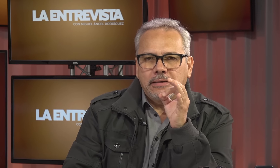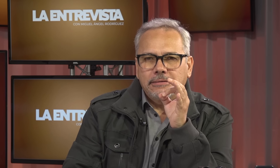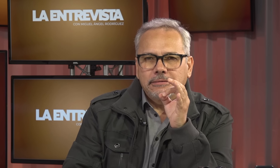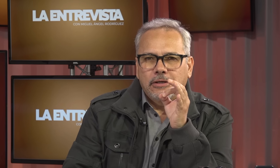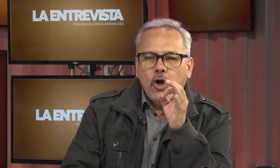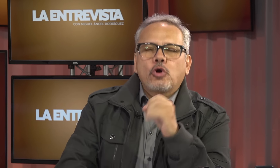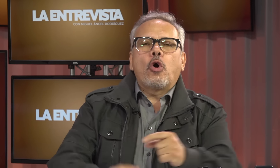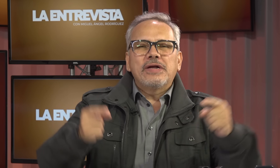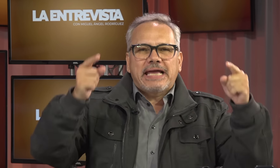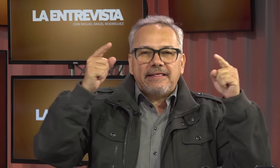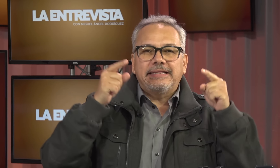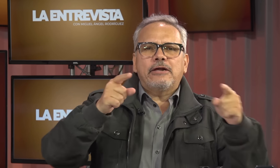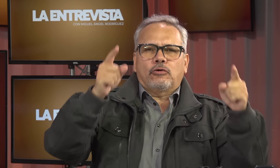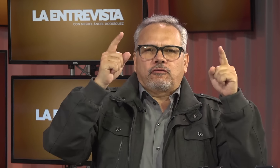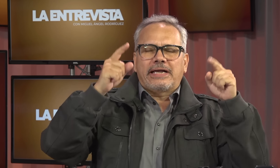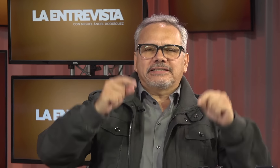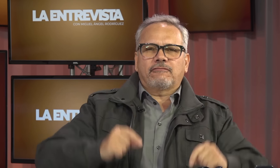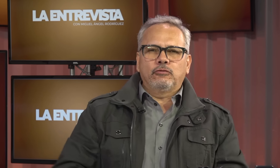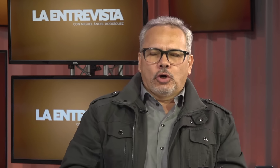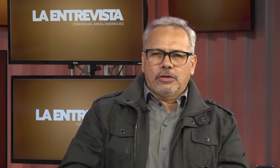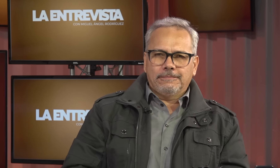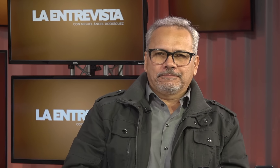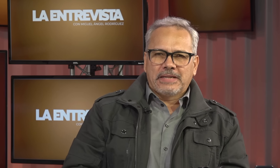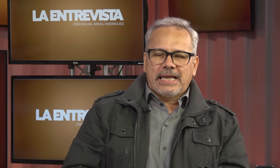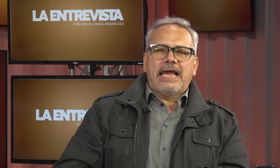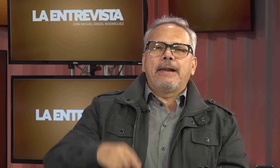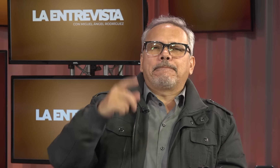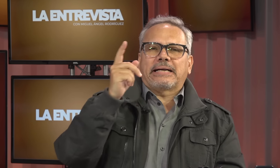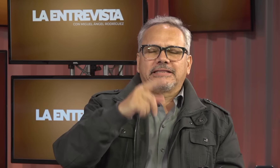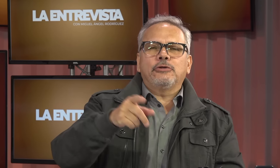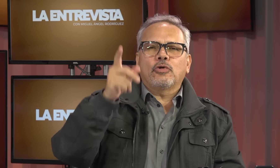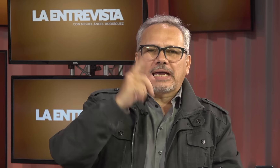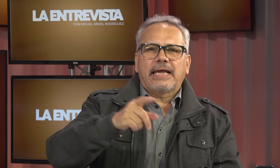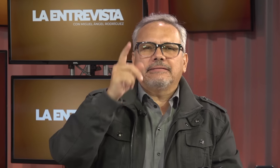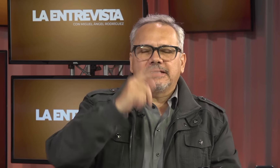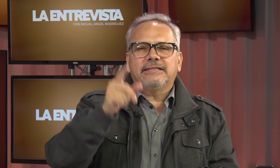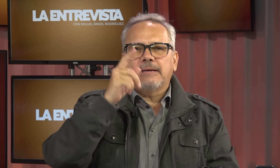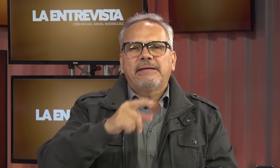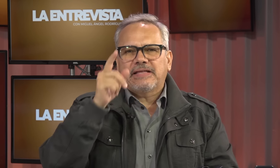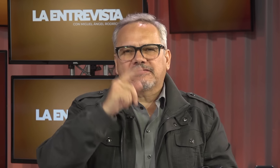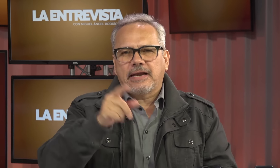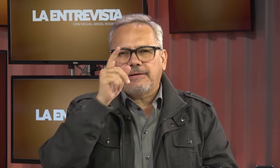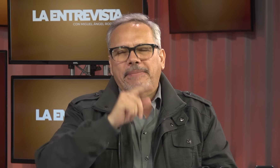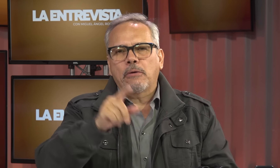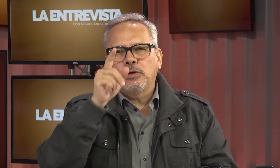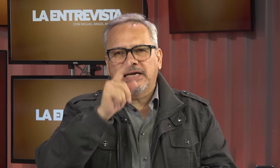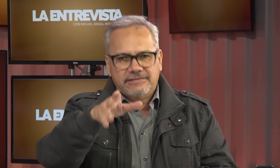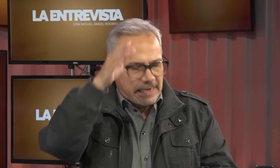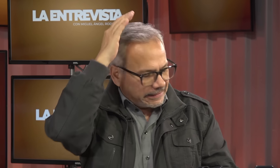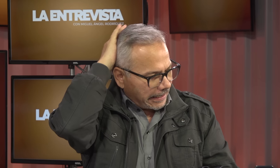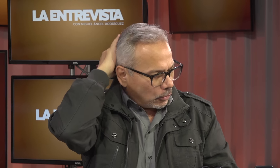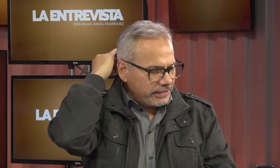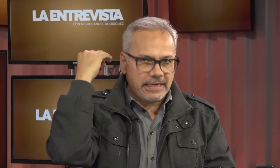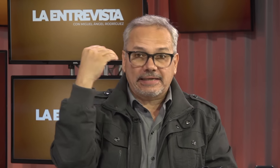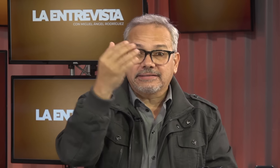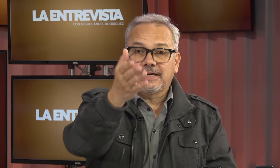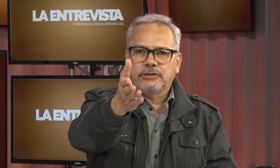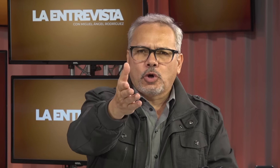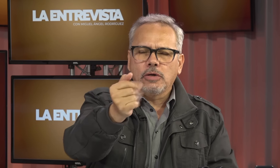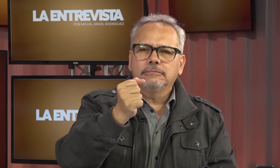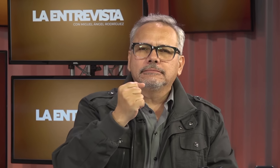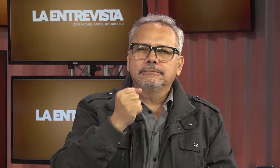española con qué dineros fue que se fundó el partido de aquel tristemente célebre Pablo Iglesias, el de la colita que